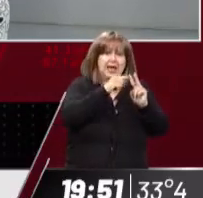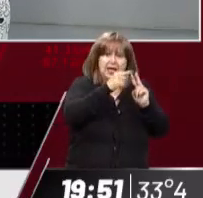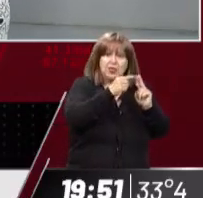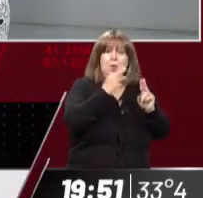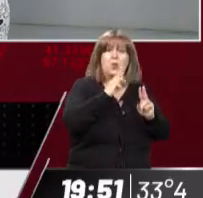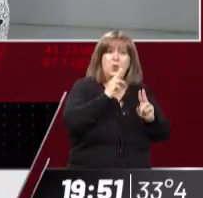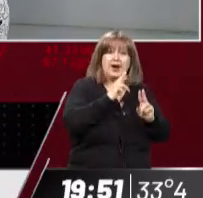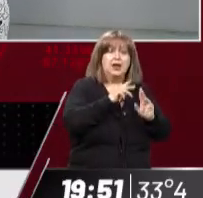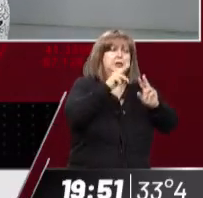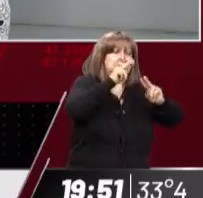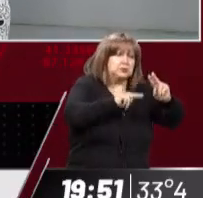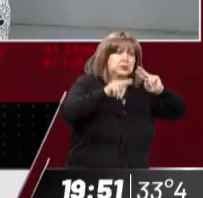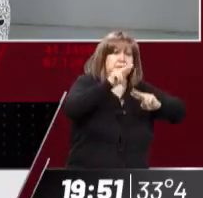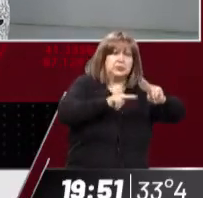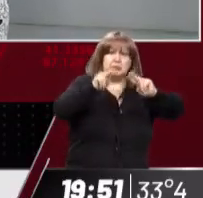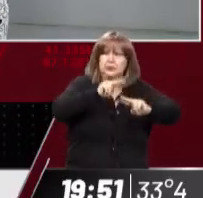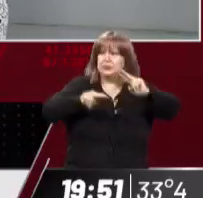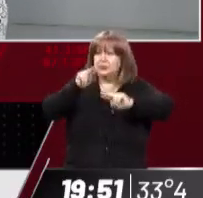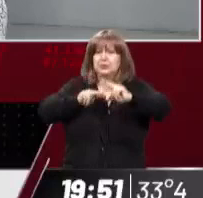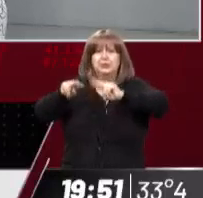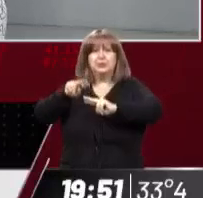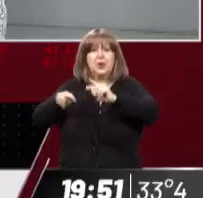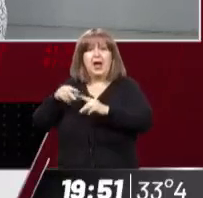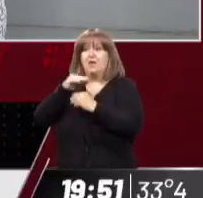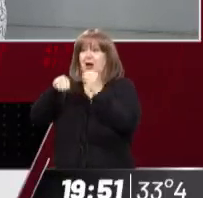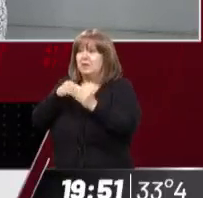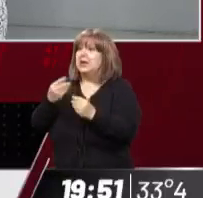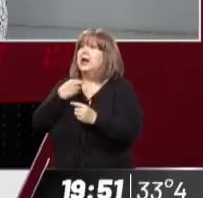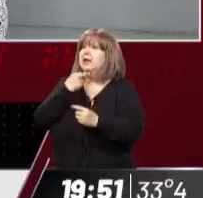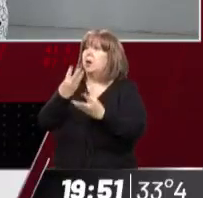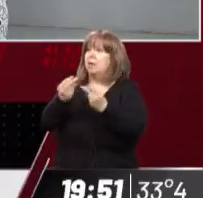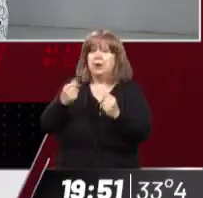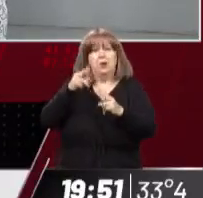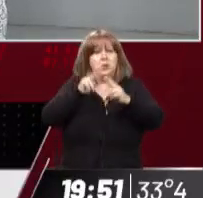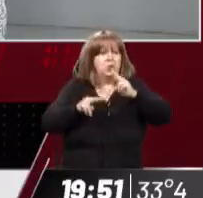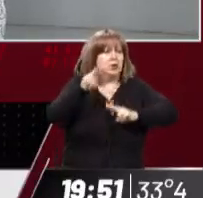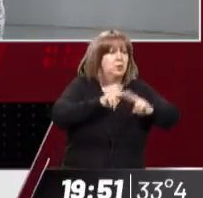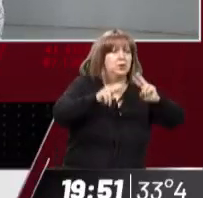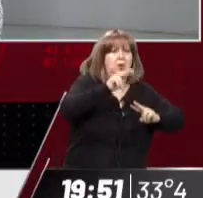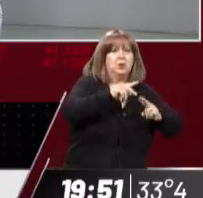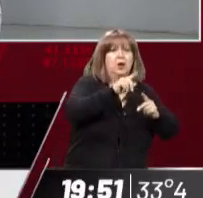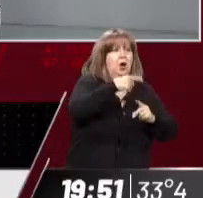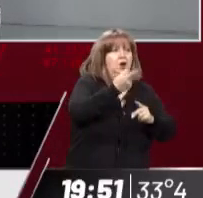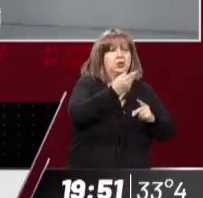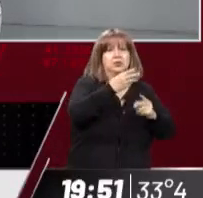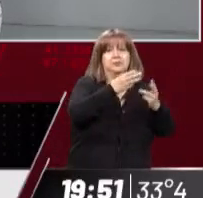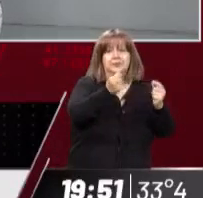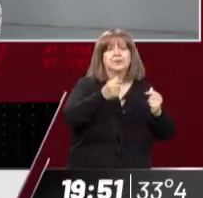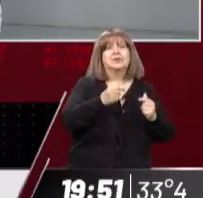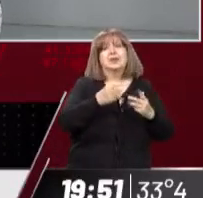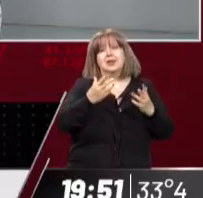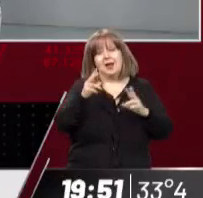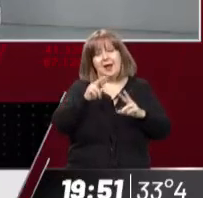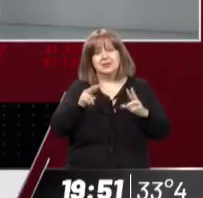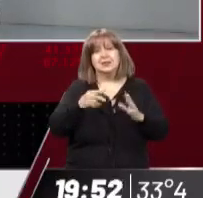y acompañaban a los familiares de detenidos desaparecidos y aportaron a la búsqueda de nietos y nietas y a